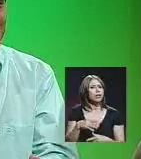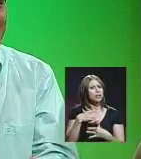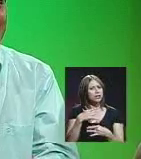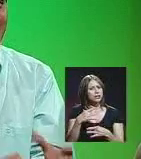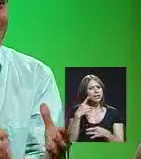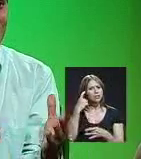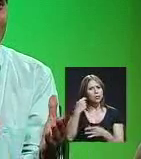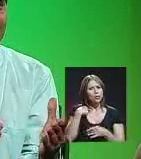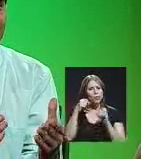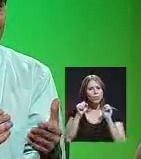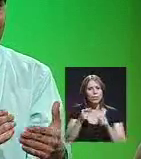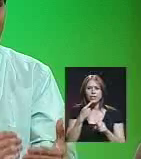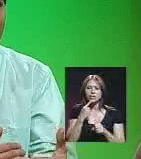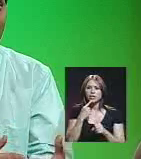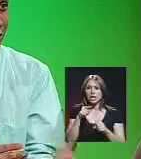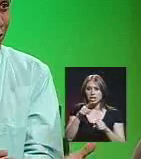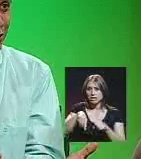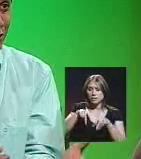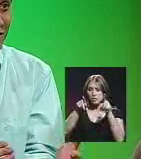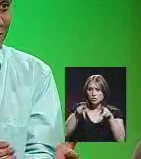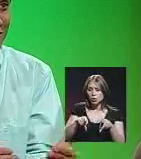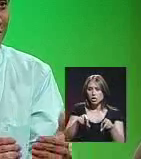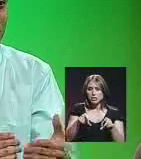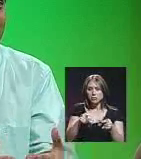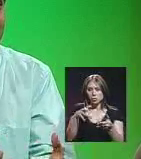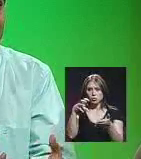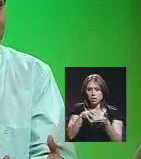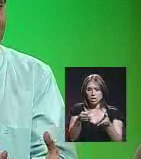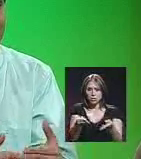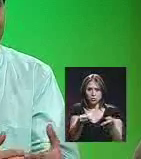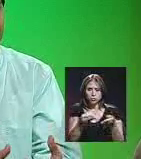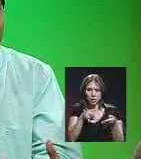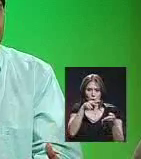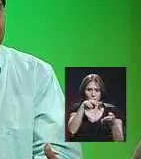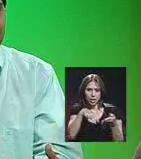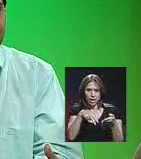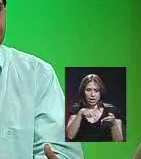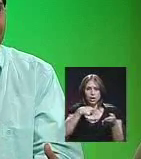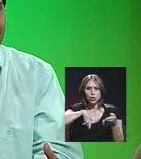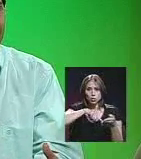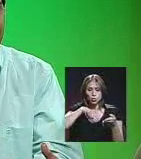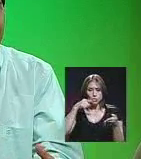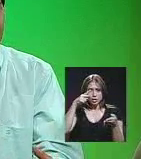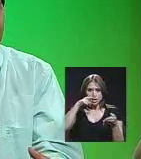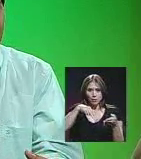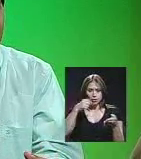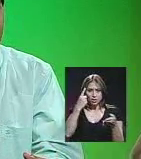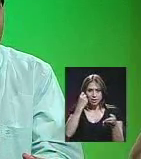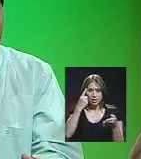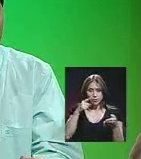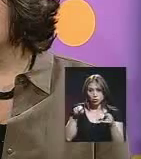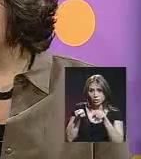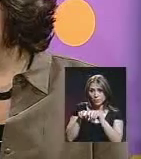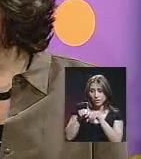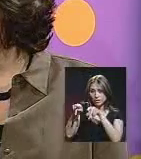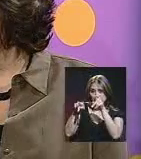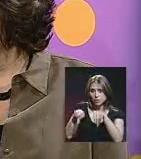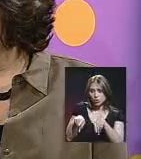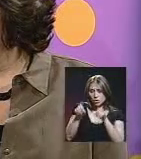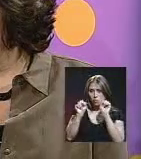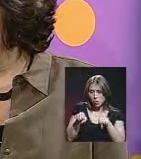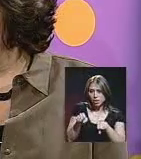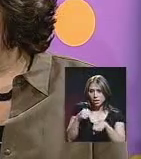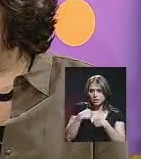estas personas agarran un texto y lo leen, nosotros lo leemos y lo entendemos. ¿Esas personas sí tienen esa capacidad de hacerlo? Muchas